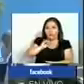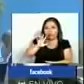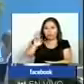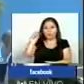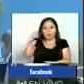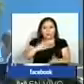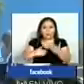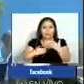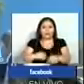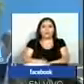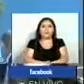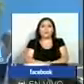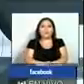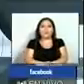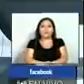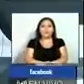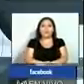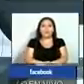dar toda esta información.